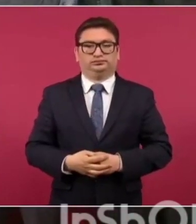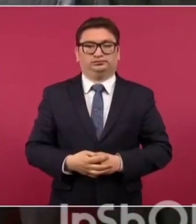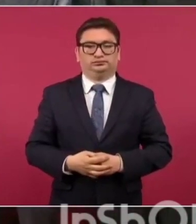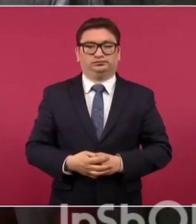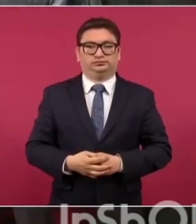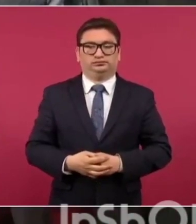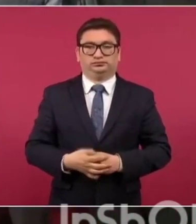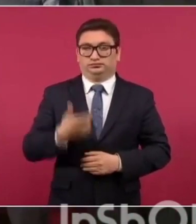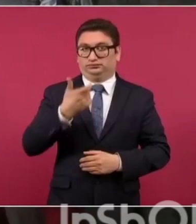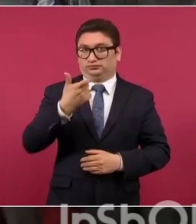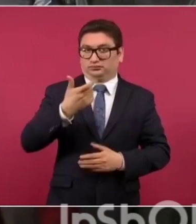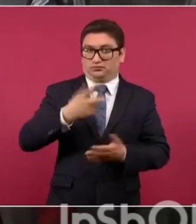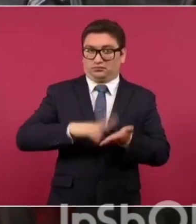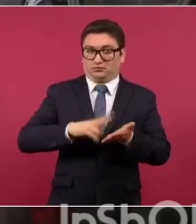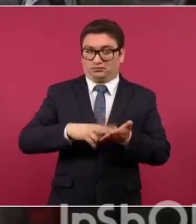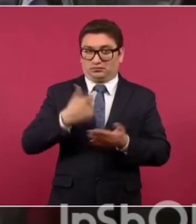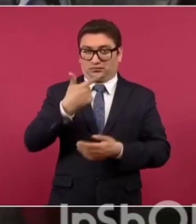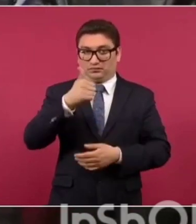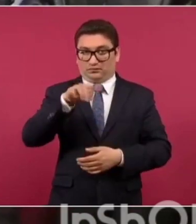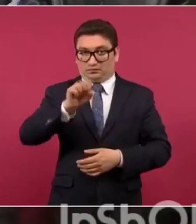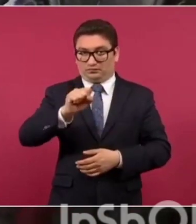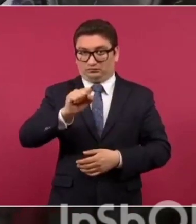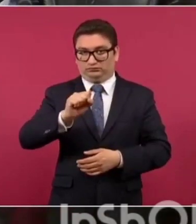aumentar los precios del gas